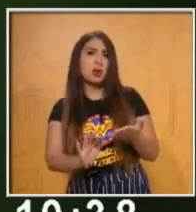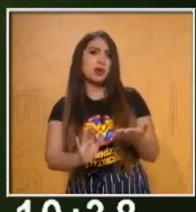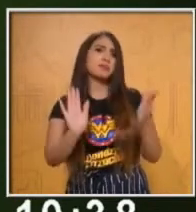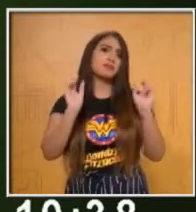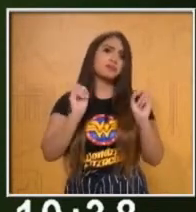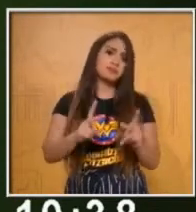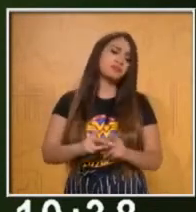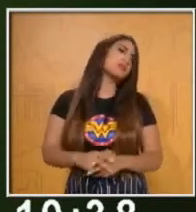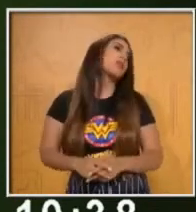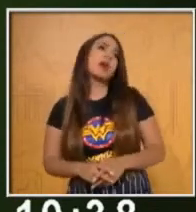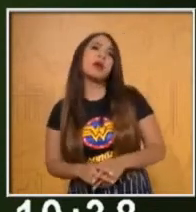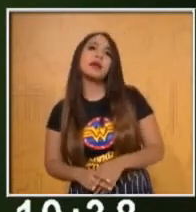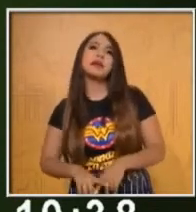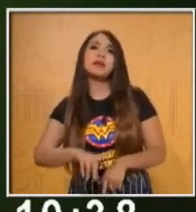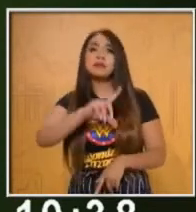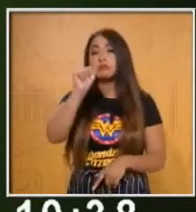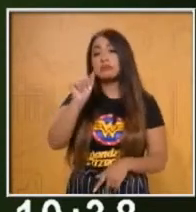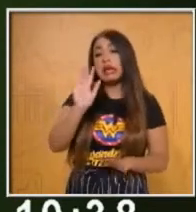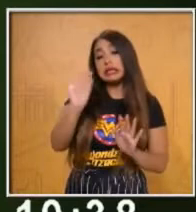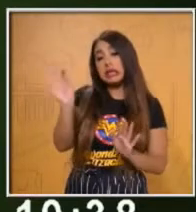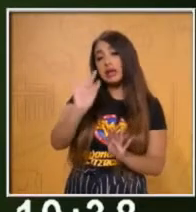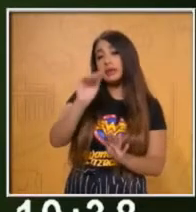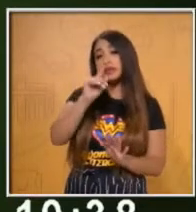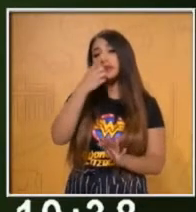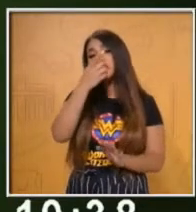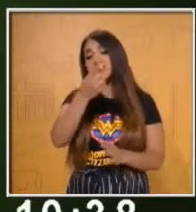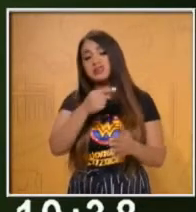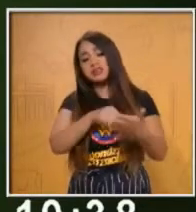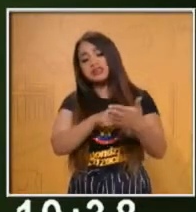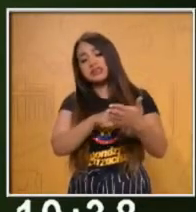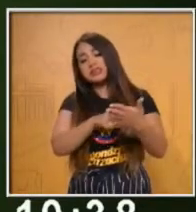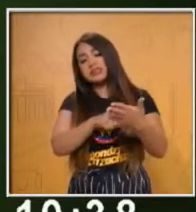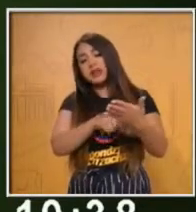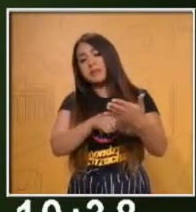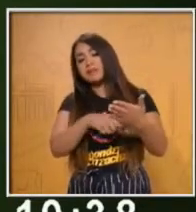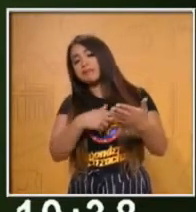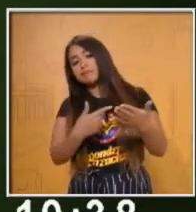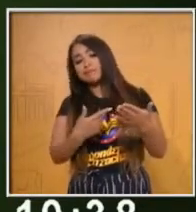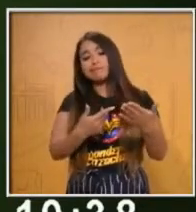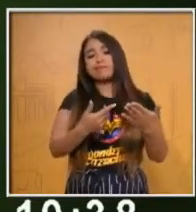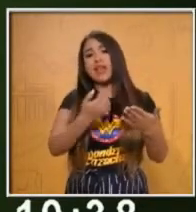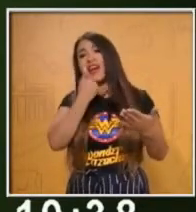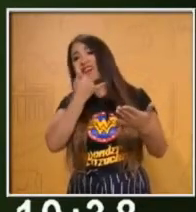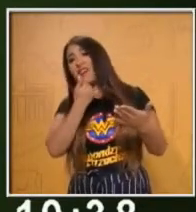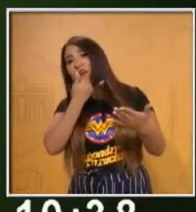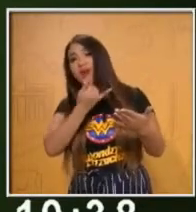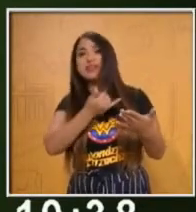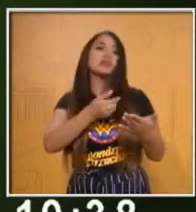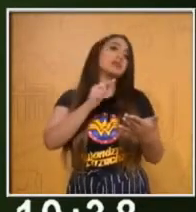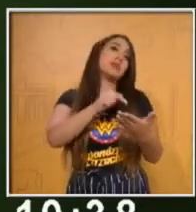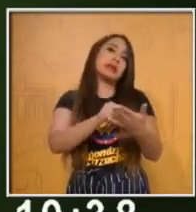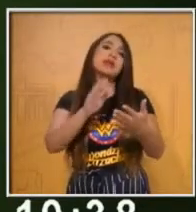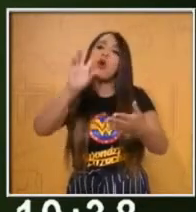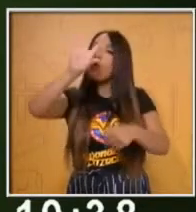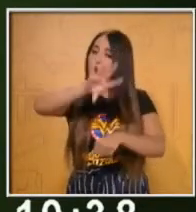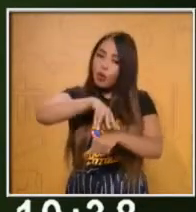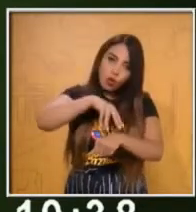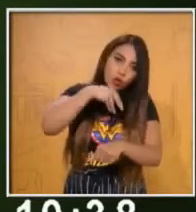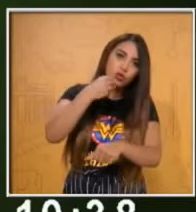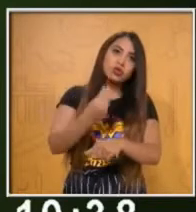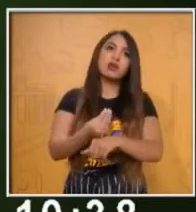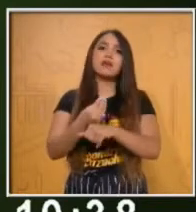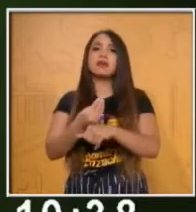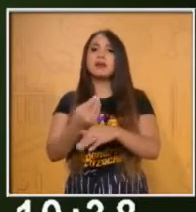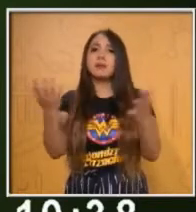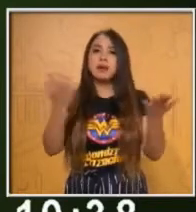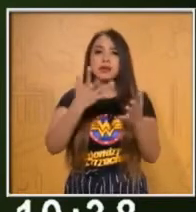en caso de que haya sido no, de que hayamos tenido algunas diferencias o algunos errores, vamos a repetirla, o sea, vamos a